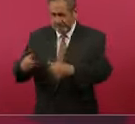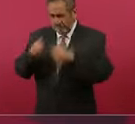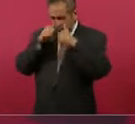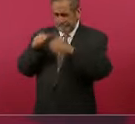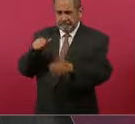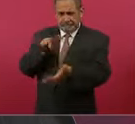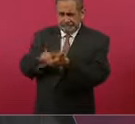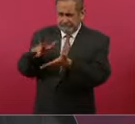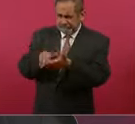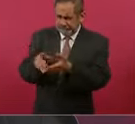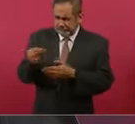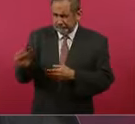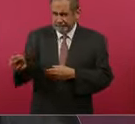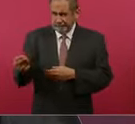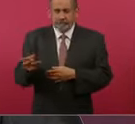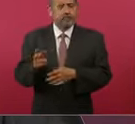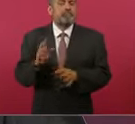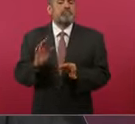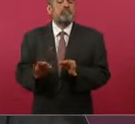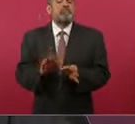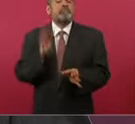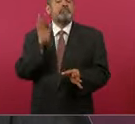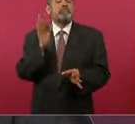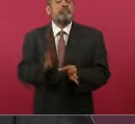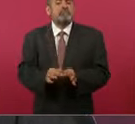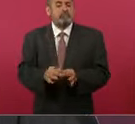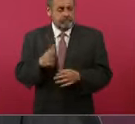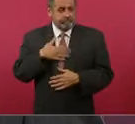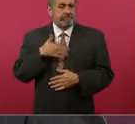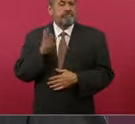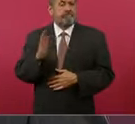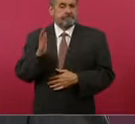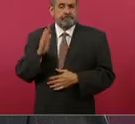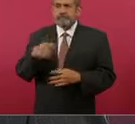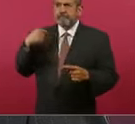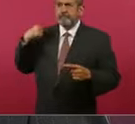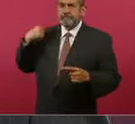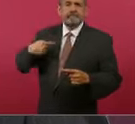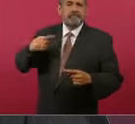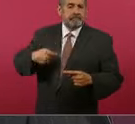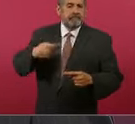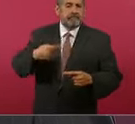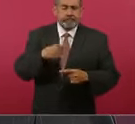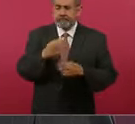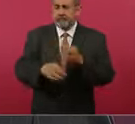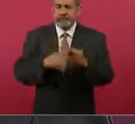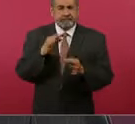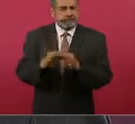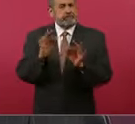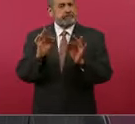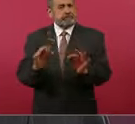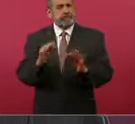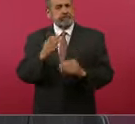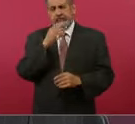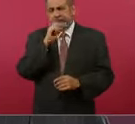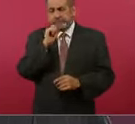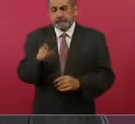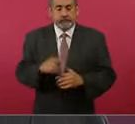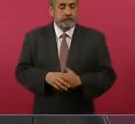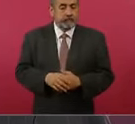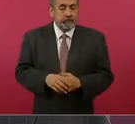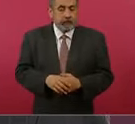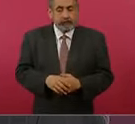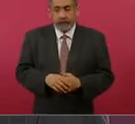Y eso es lo que se ha venido logrando. Y también se